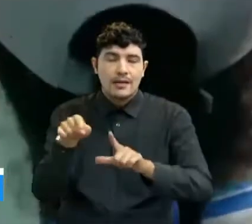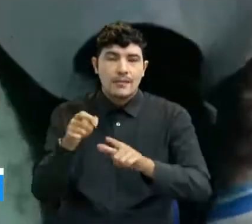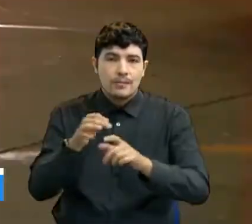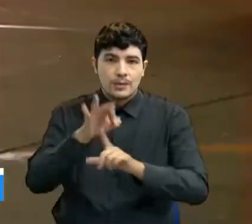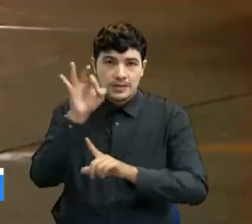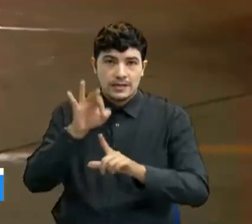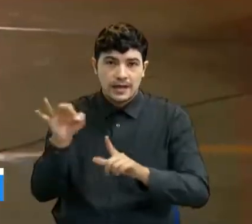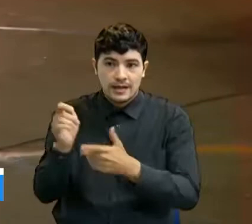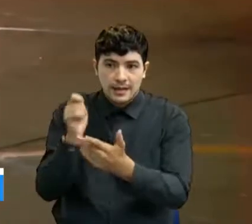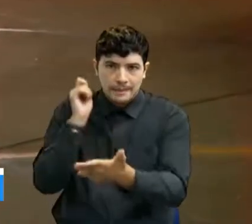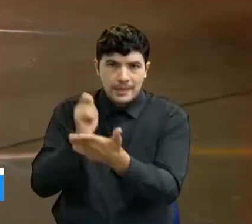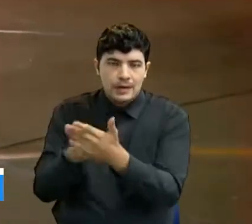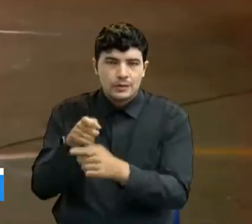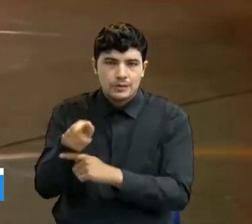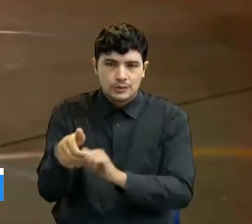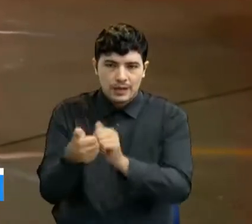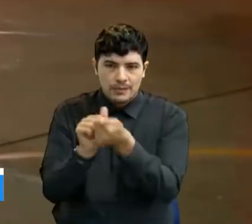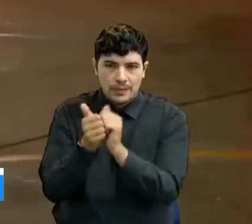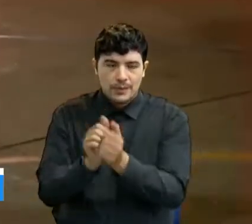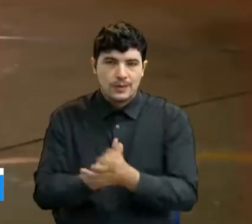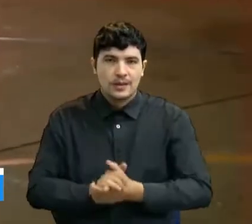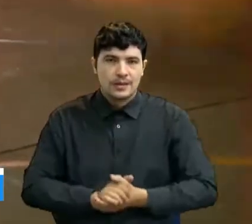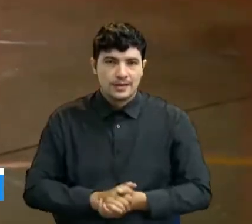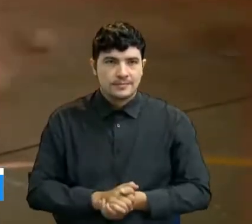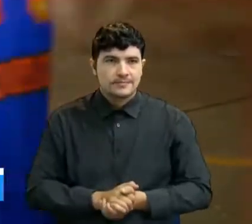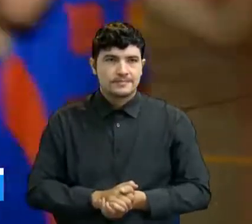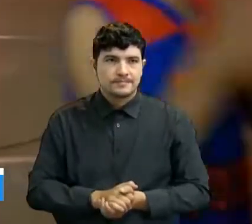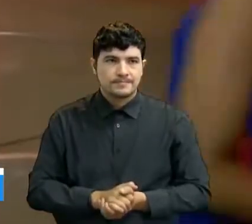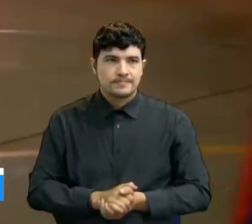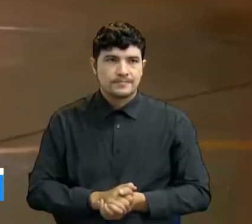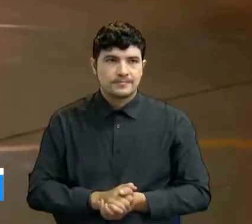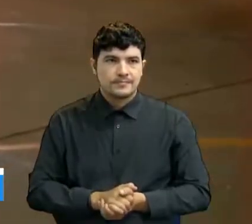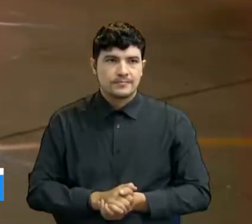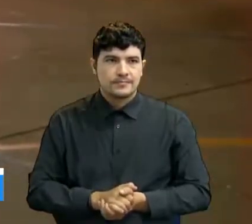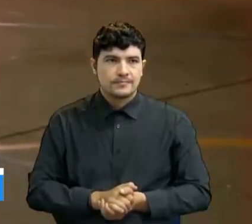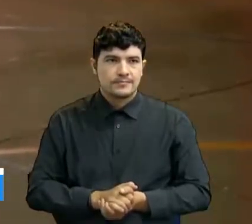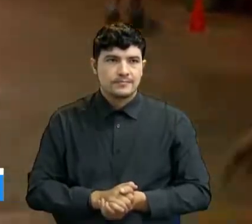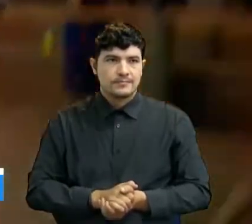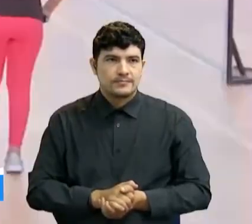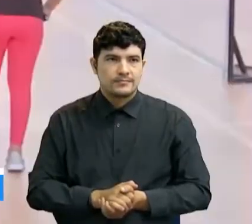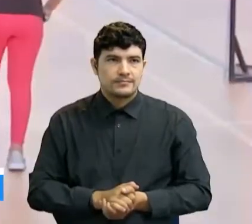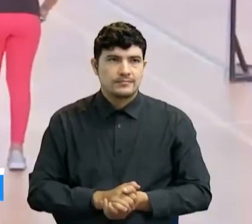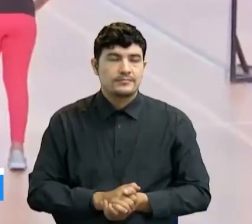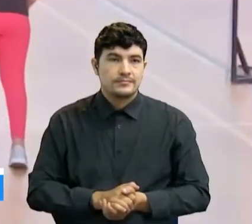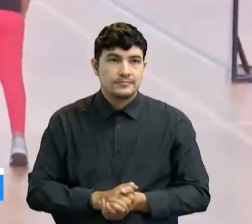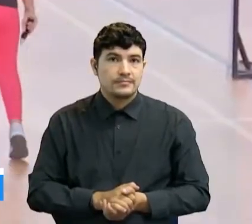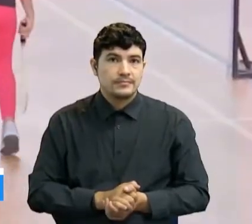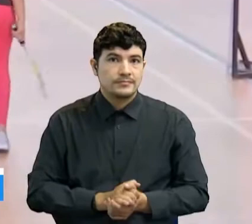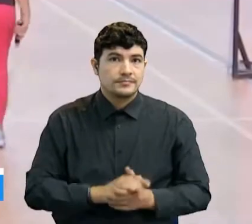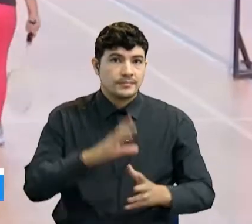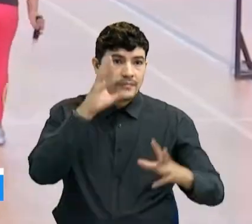de la República y que hace referencia a un porcentaje de los contratos y convenios que realice la gobernación y que serán destinados al